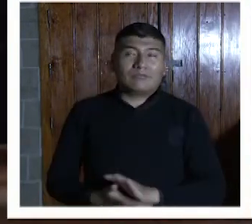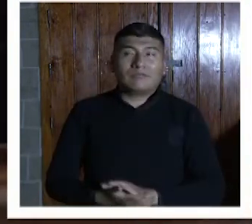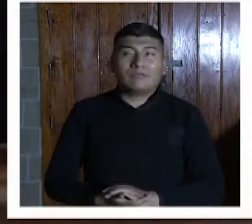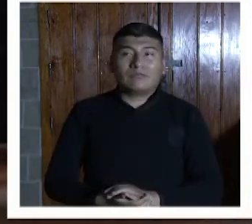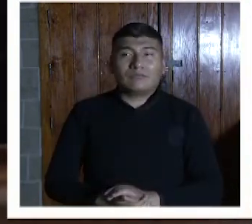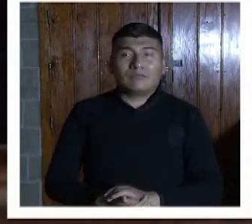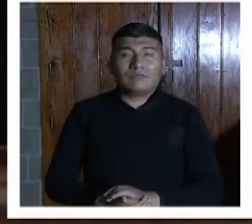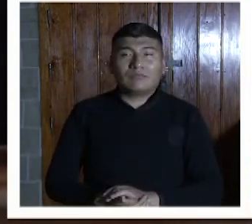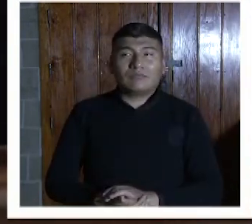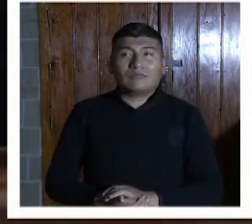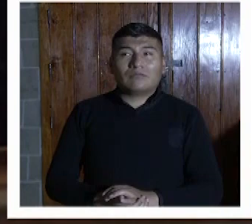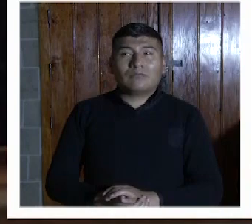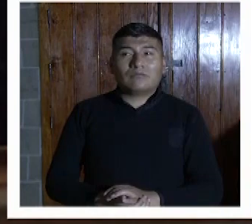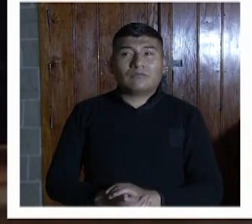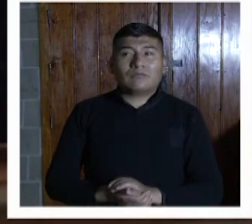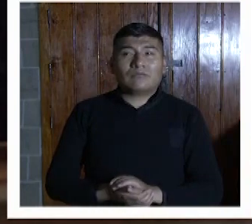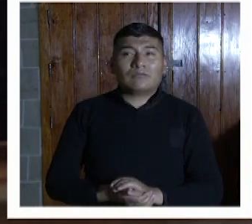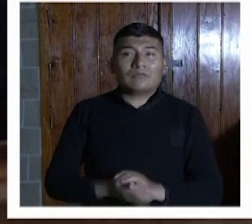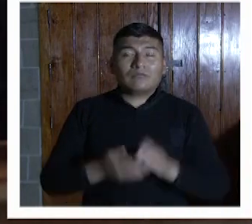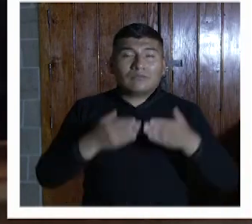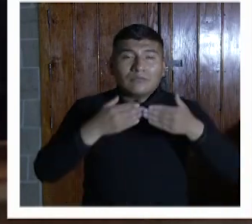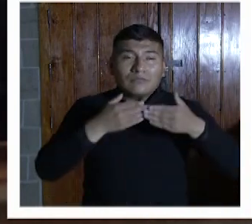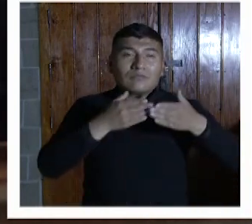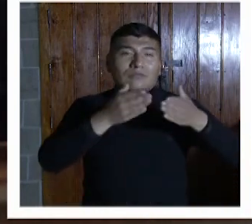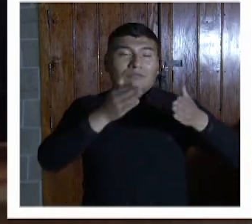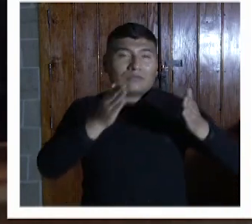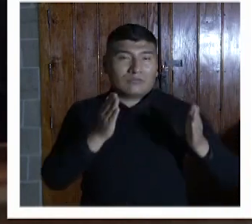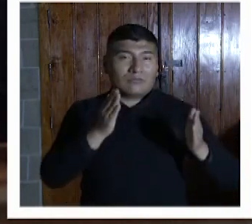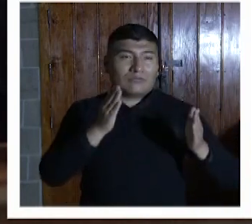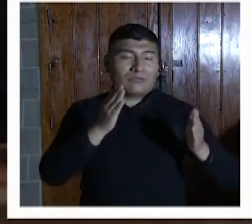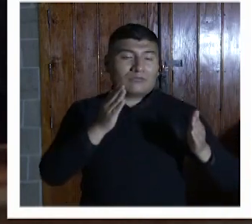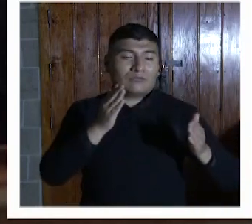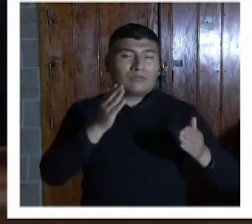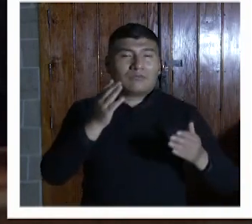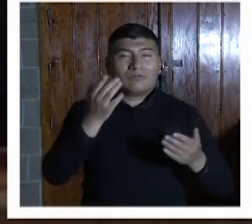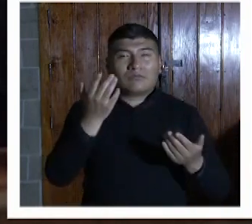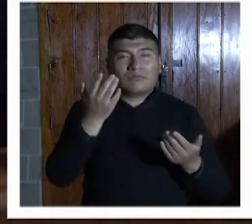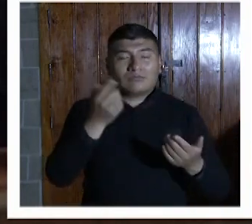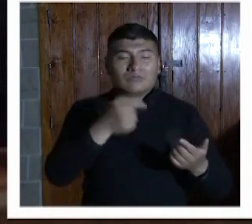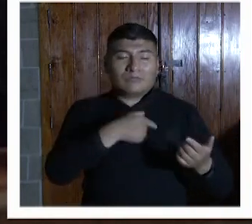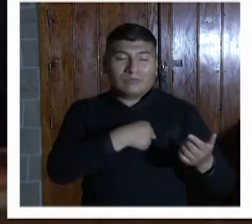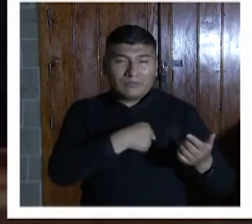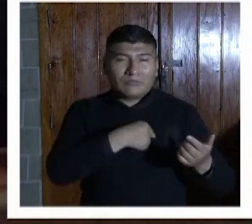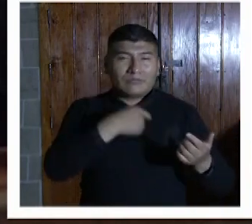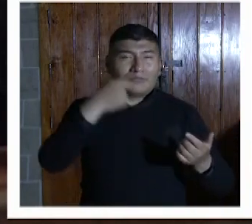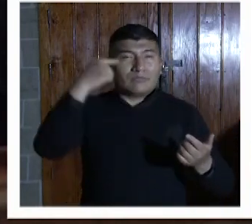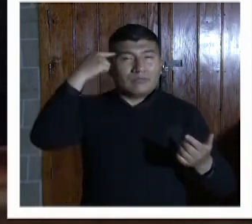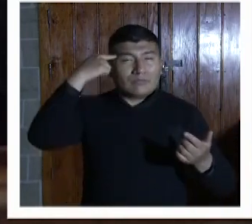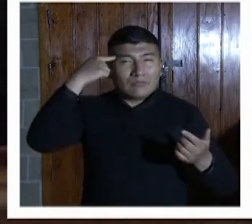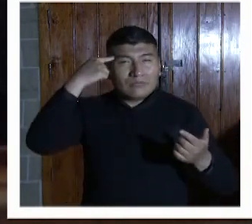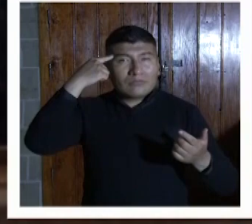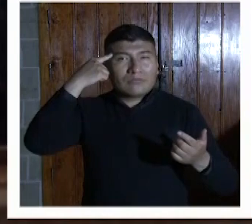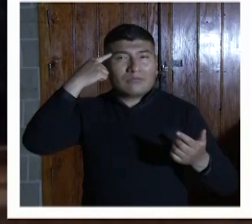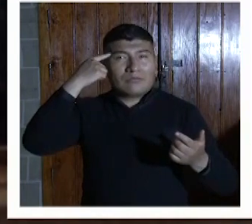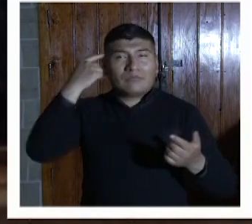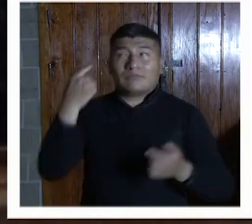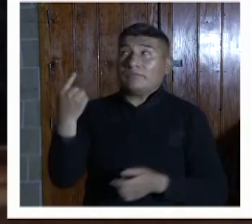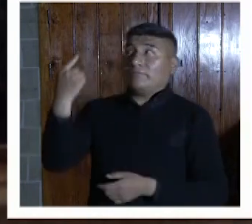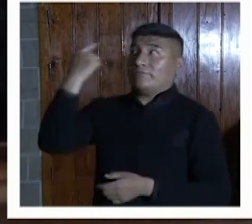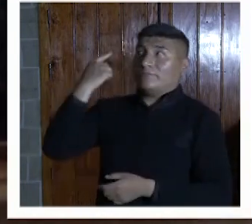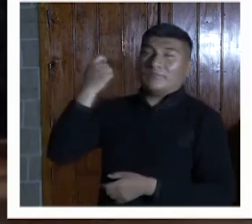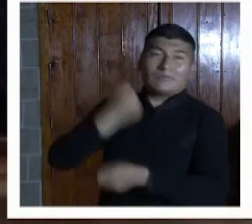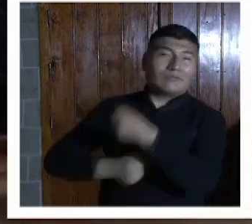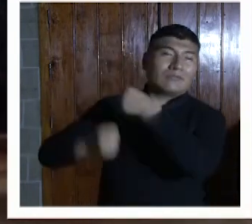Cierra los ojos del corazón y piensa en todo lo que te hizo sonreír en el año que se ha ido